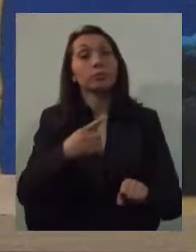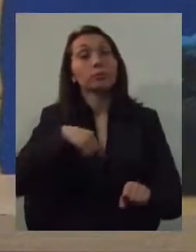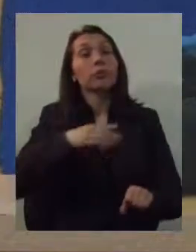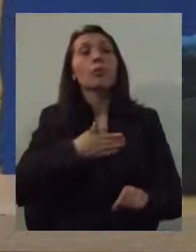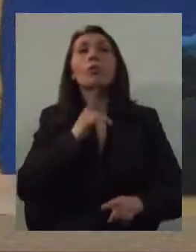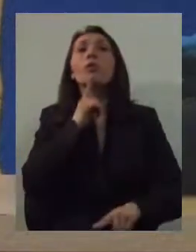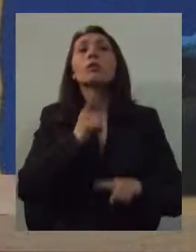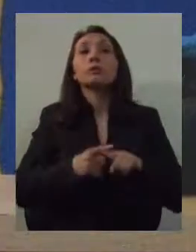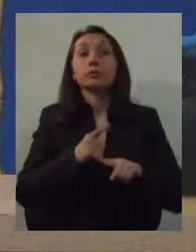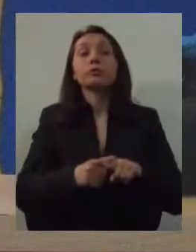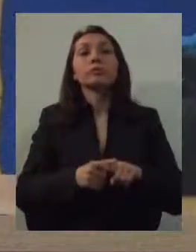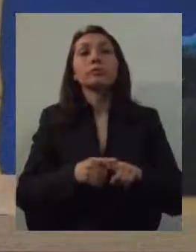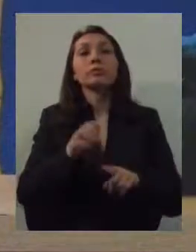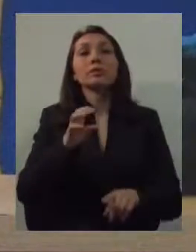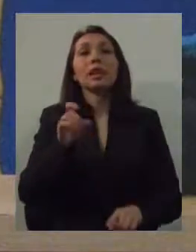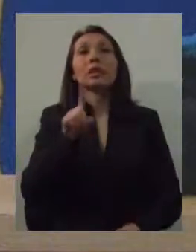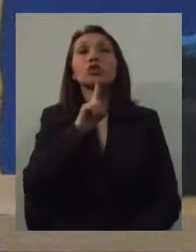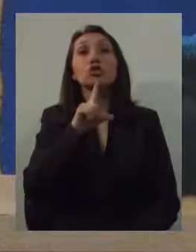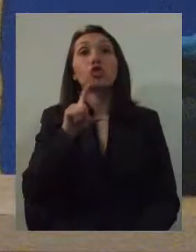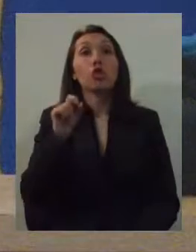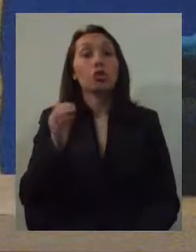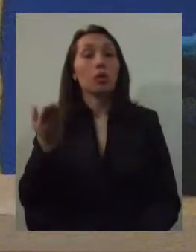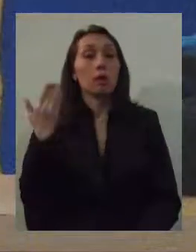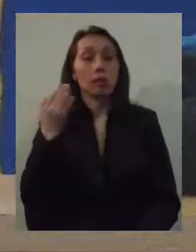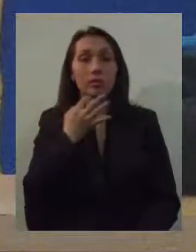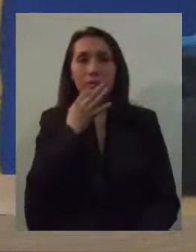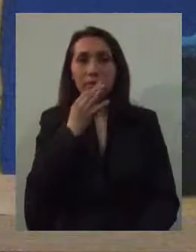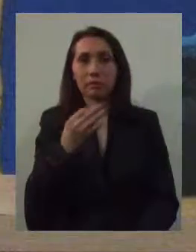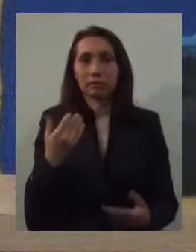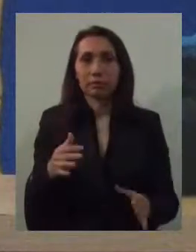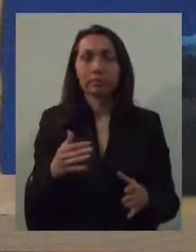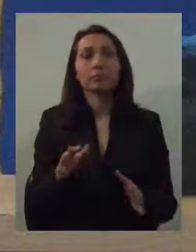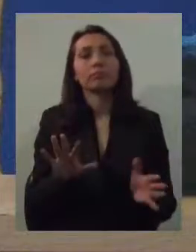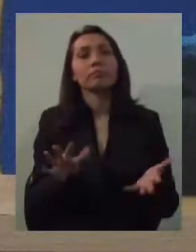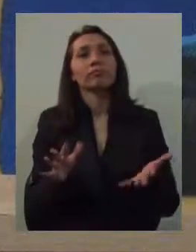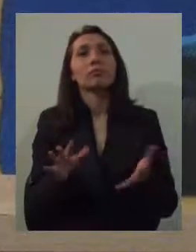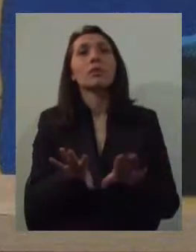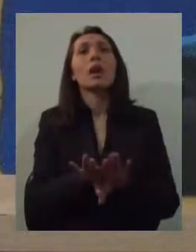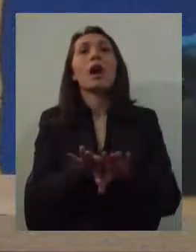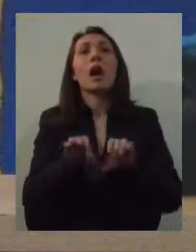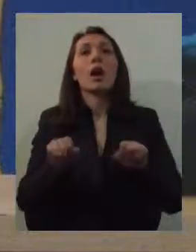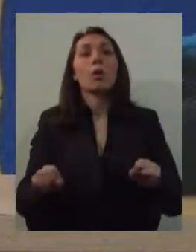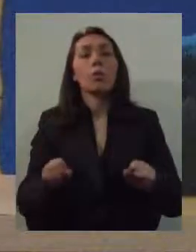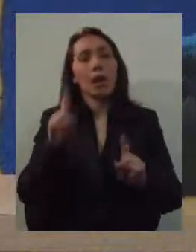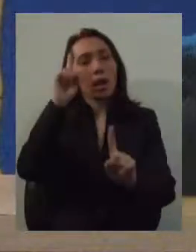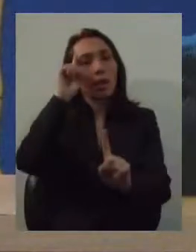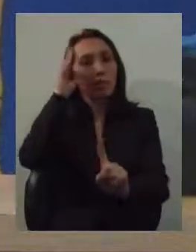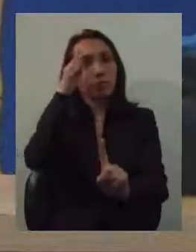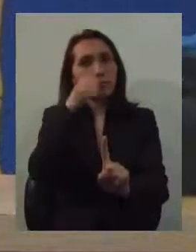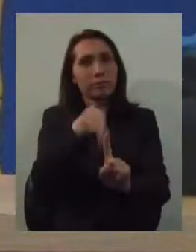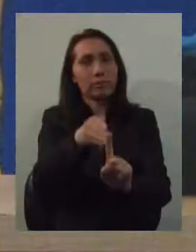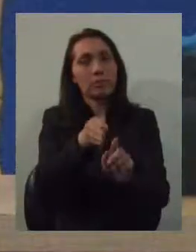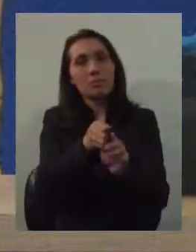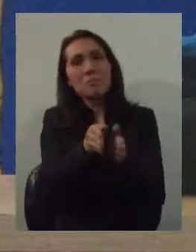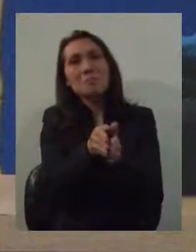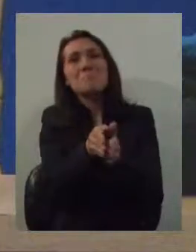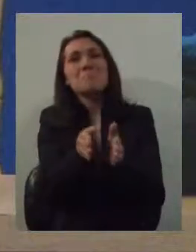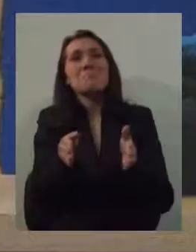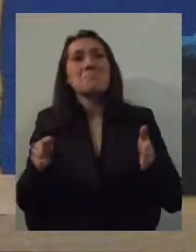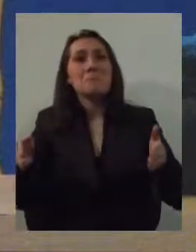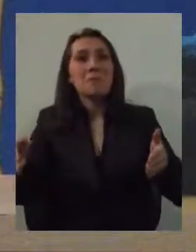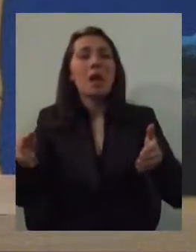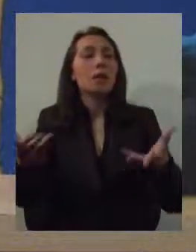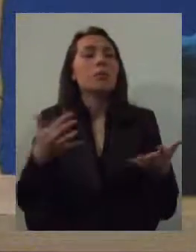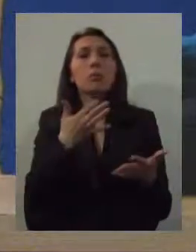lo llamamos, y el doctor Stocco ya hizo referencia, a una especie de acuerdo de las leñas ampliado,